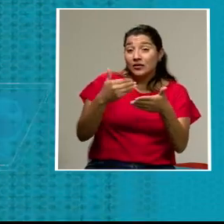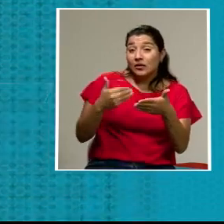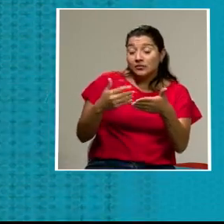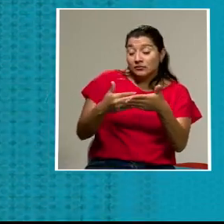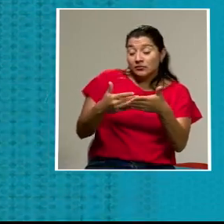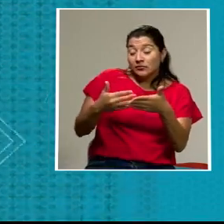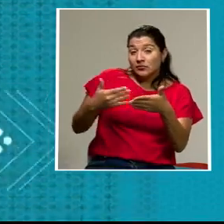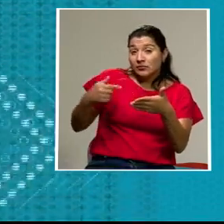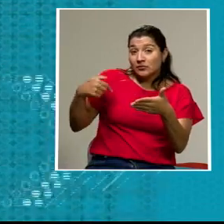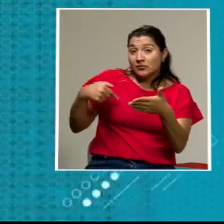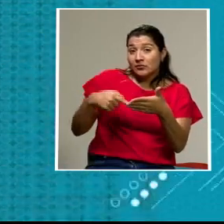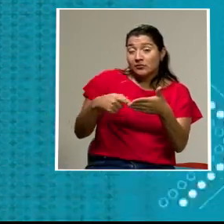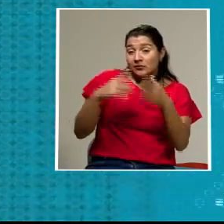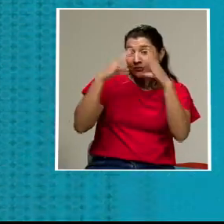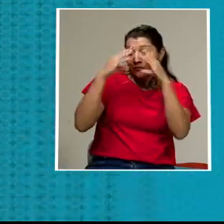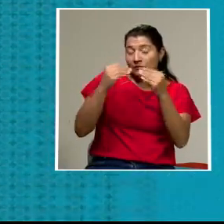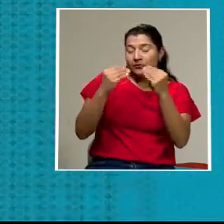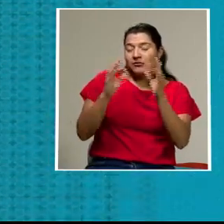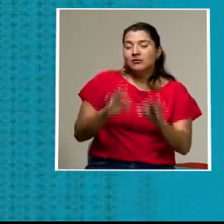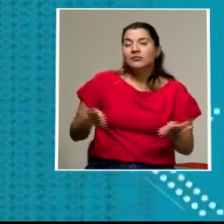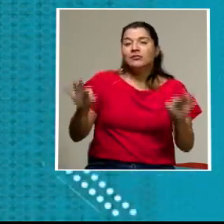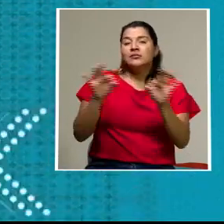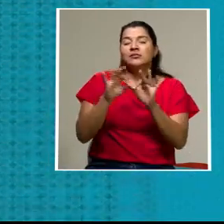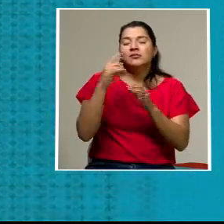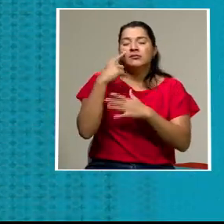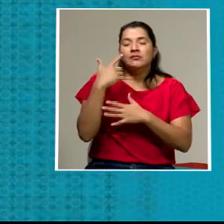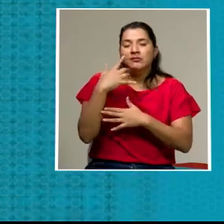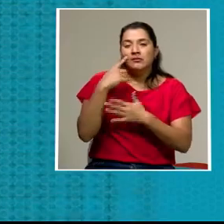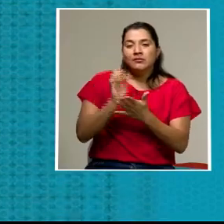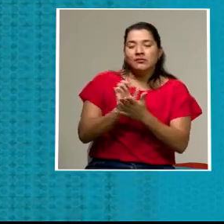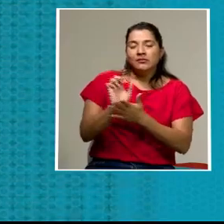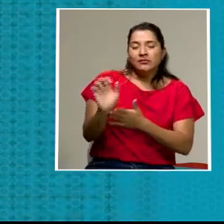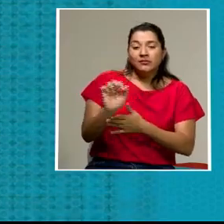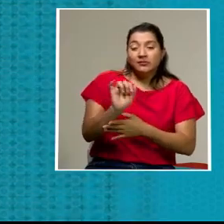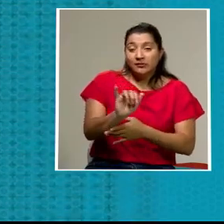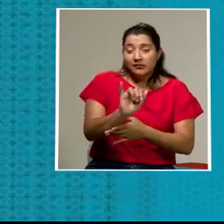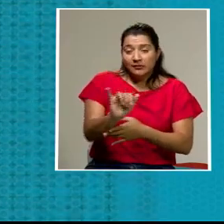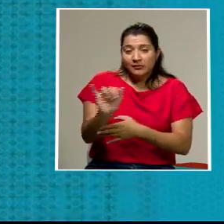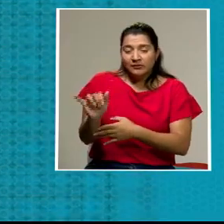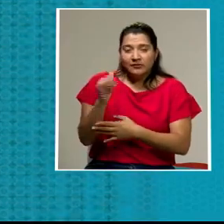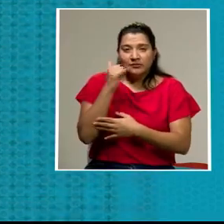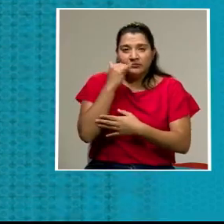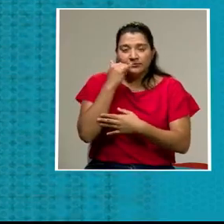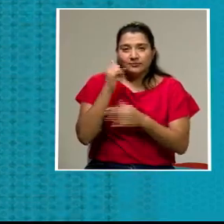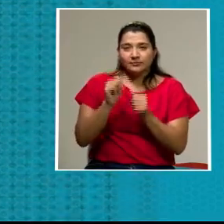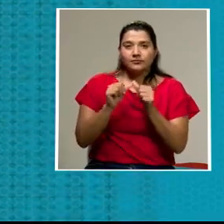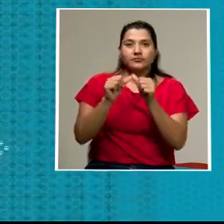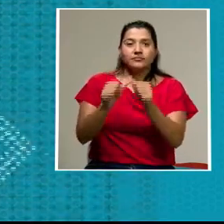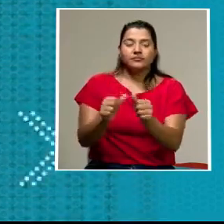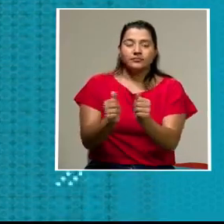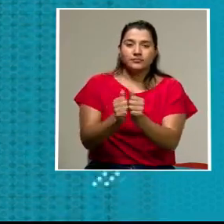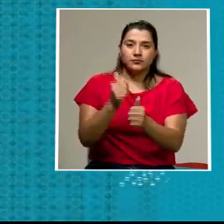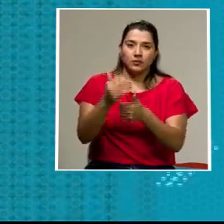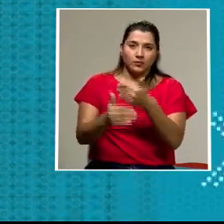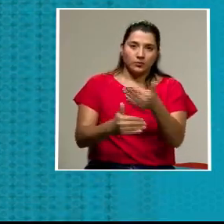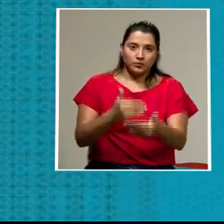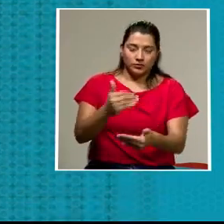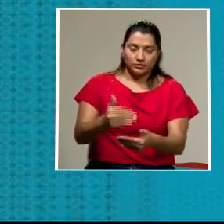lograr que este tipo de dispositivos lleguen a la próxima fase, que es la utilización de los mismos en